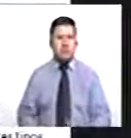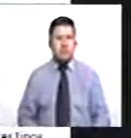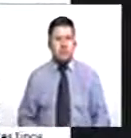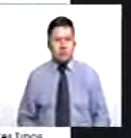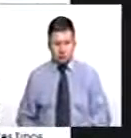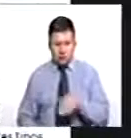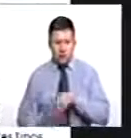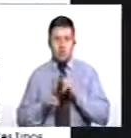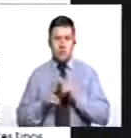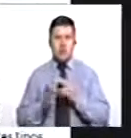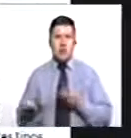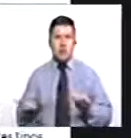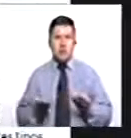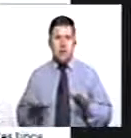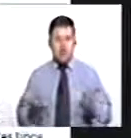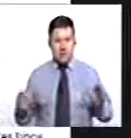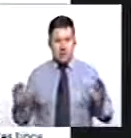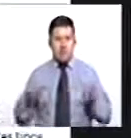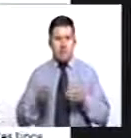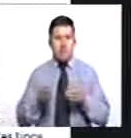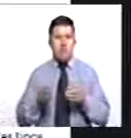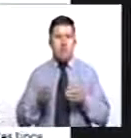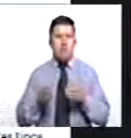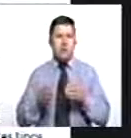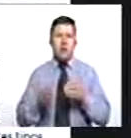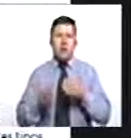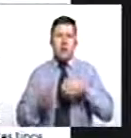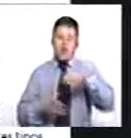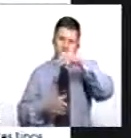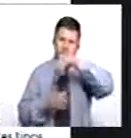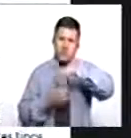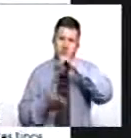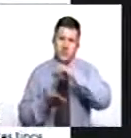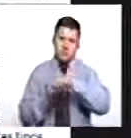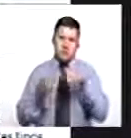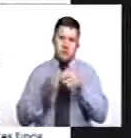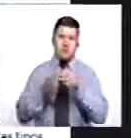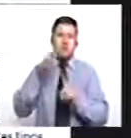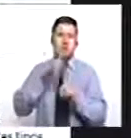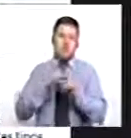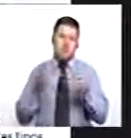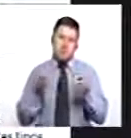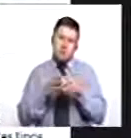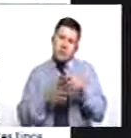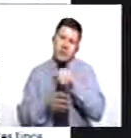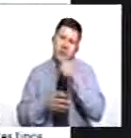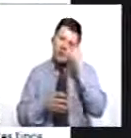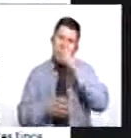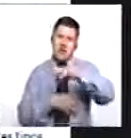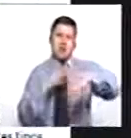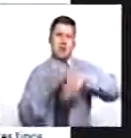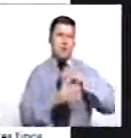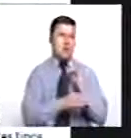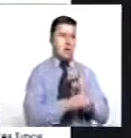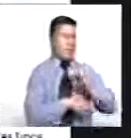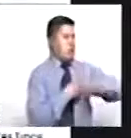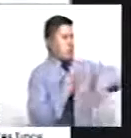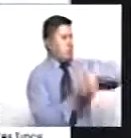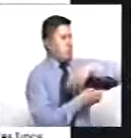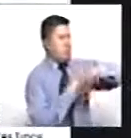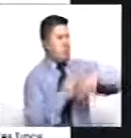centradas en la prestación del servicio fue al mínimo costo, y esto lo que generó fue un desorden institucional